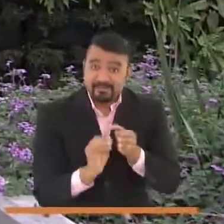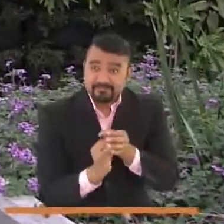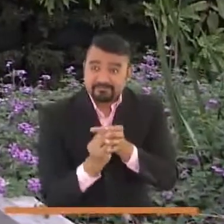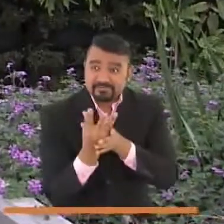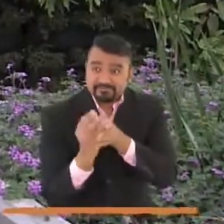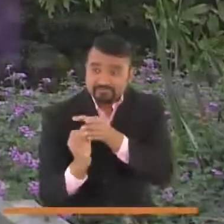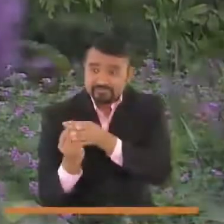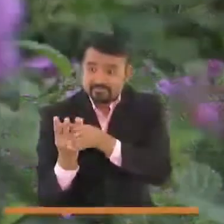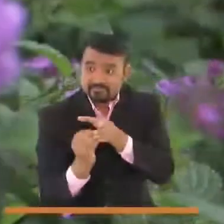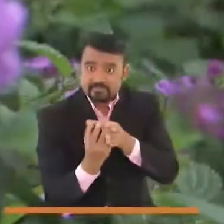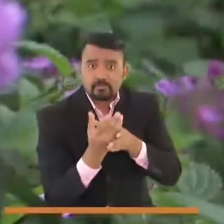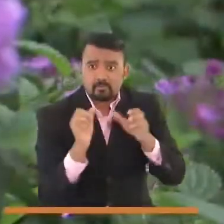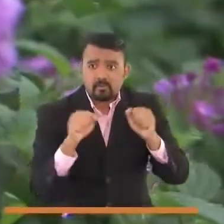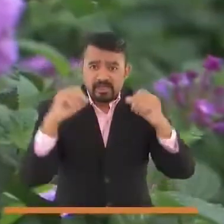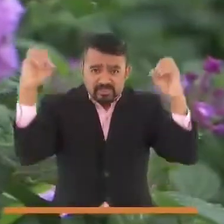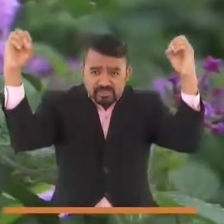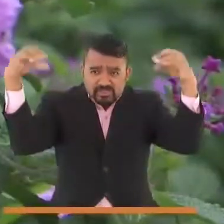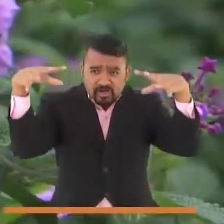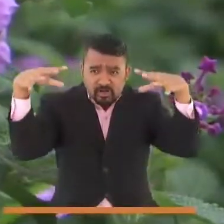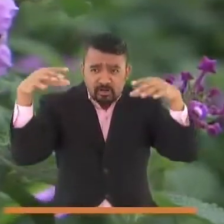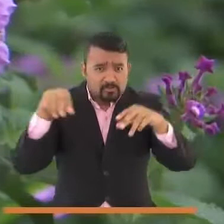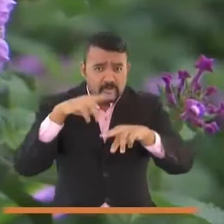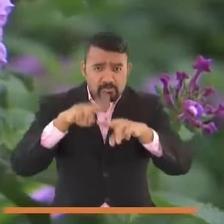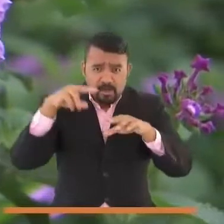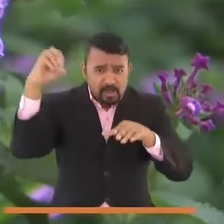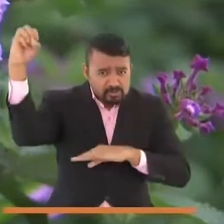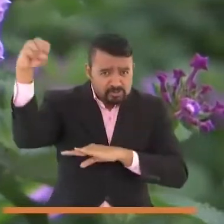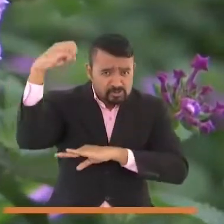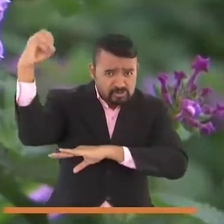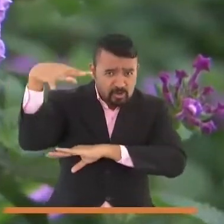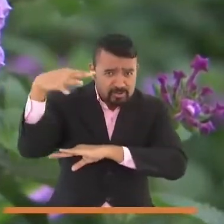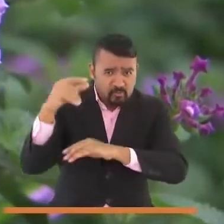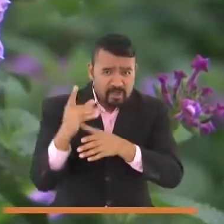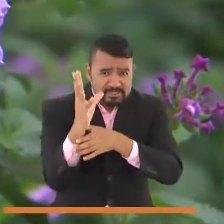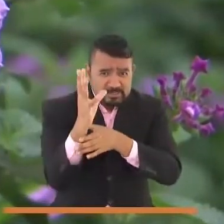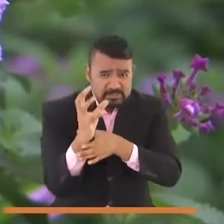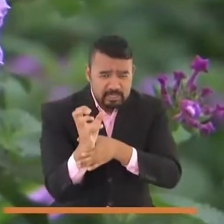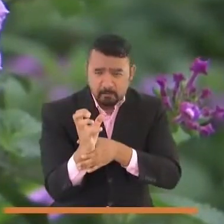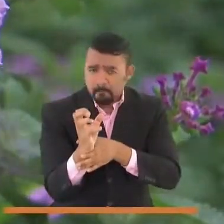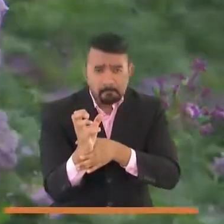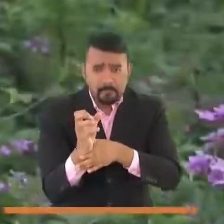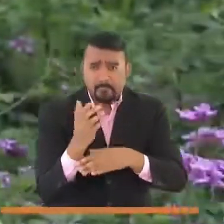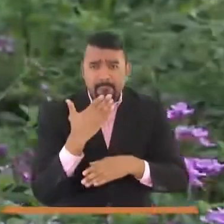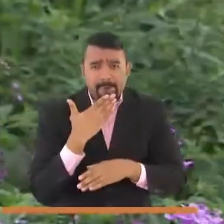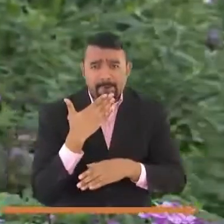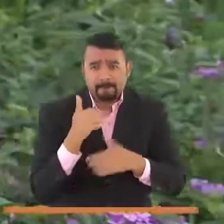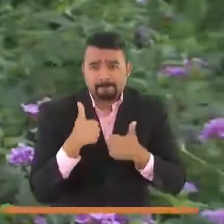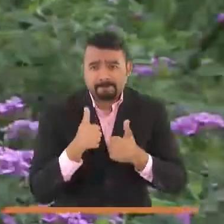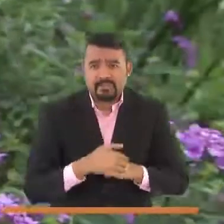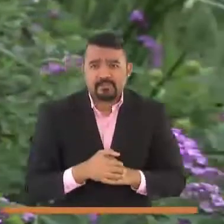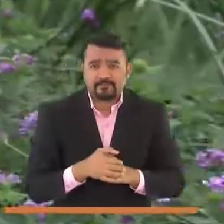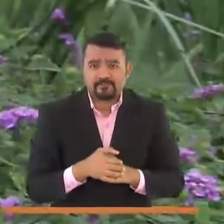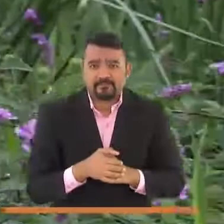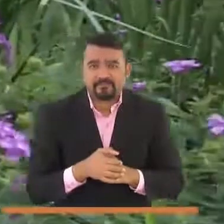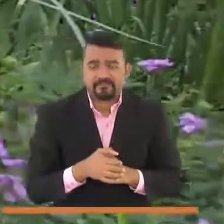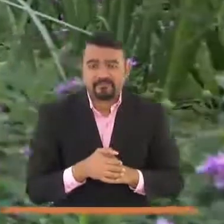también estar al aire libre, que no se van a secar fácilmente, sino que van a prolongar su vida y van a estar